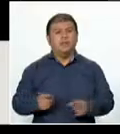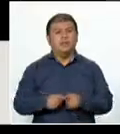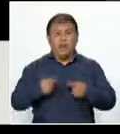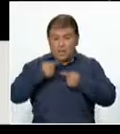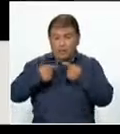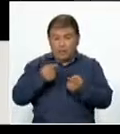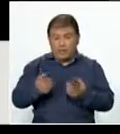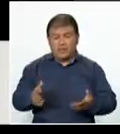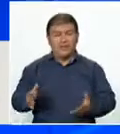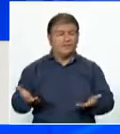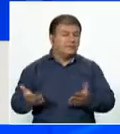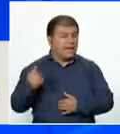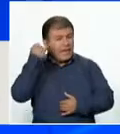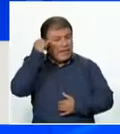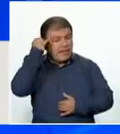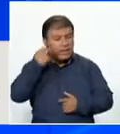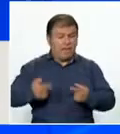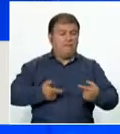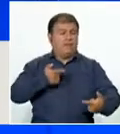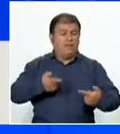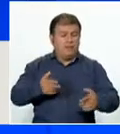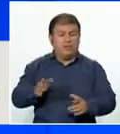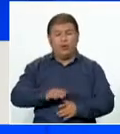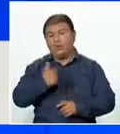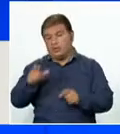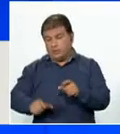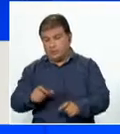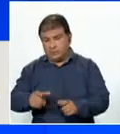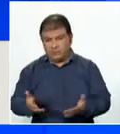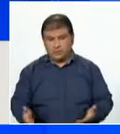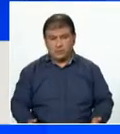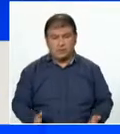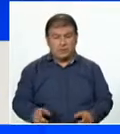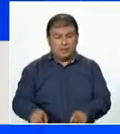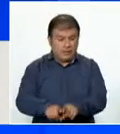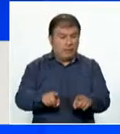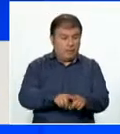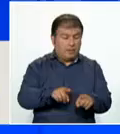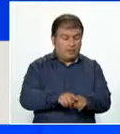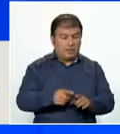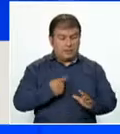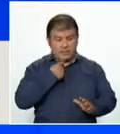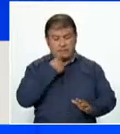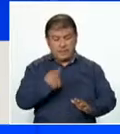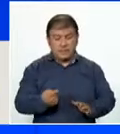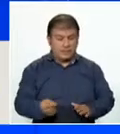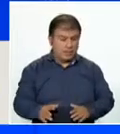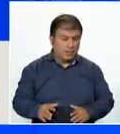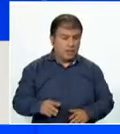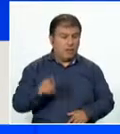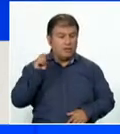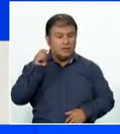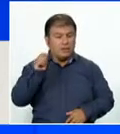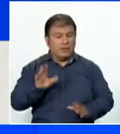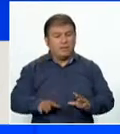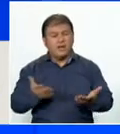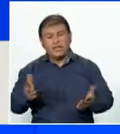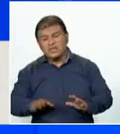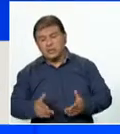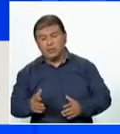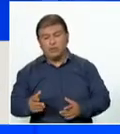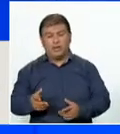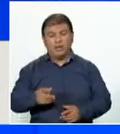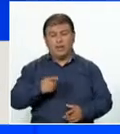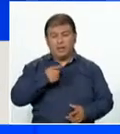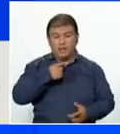comenta más la teoría del enfrentamiento a balazos entre otras personas. Y también se manifiesta, según algunos testigos, de que podría tratarse de una